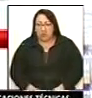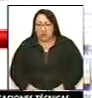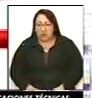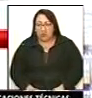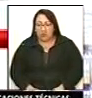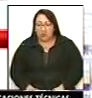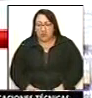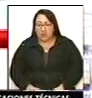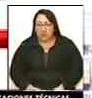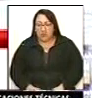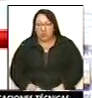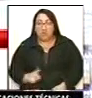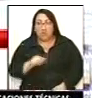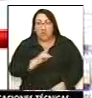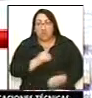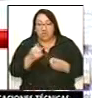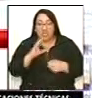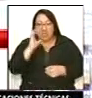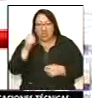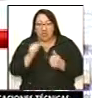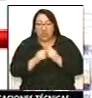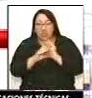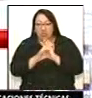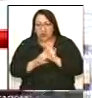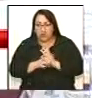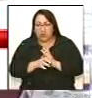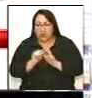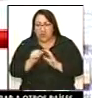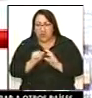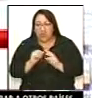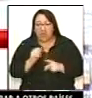Pero es una institución que se ha creado por la Constitución